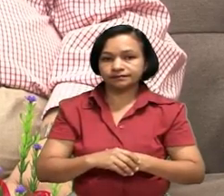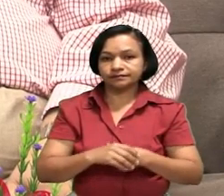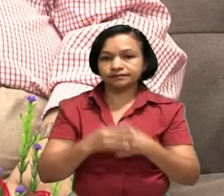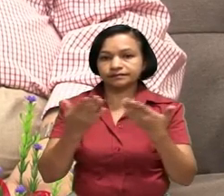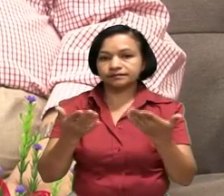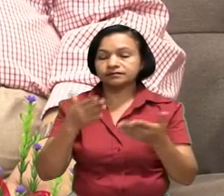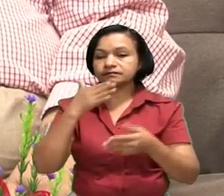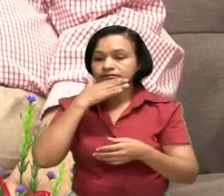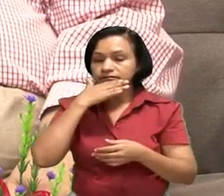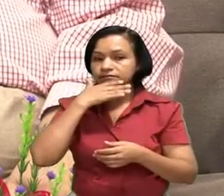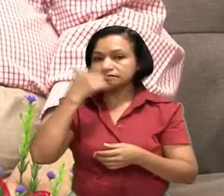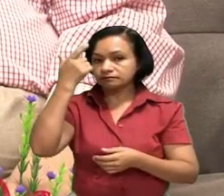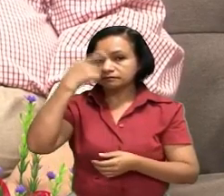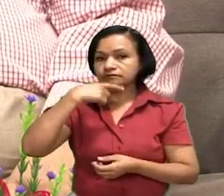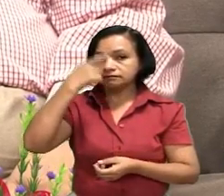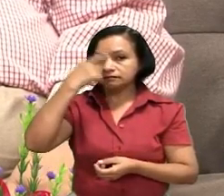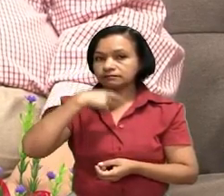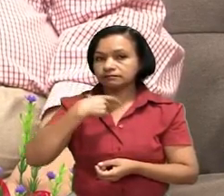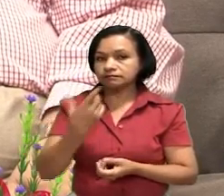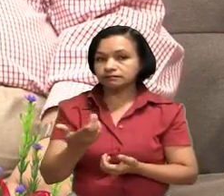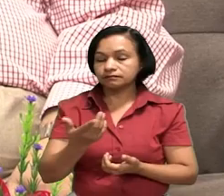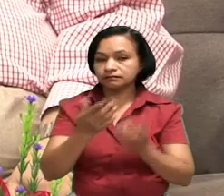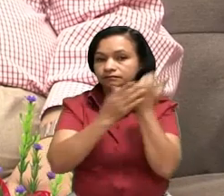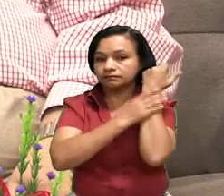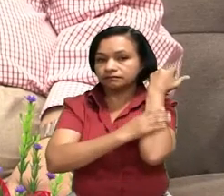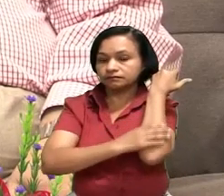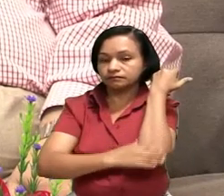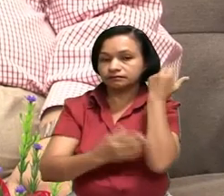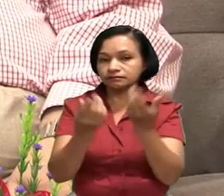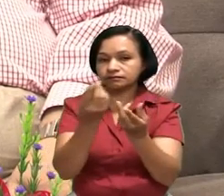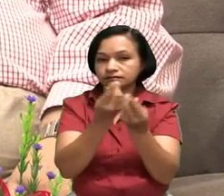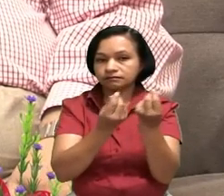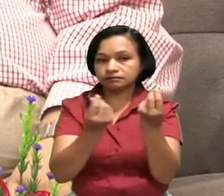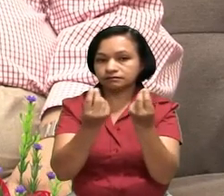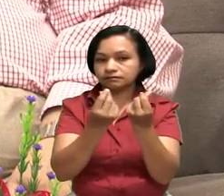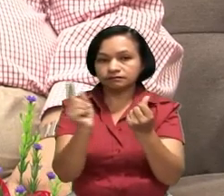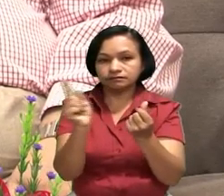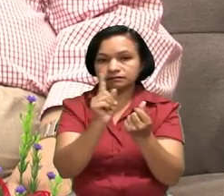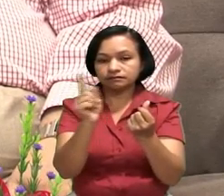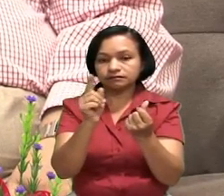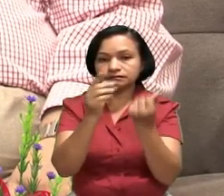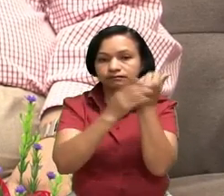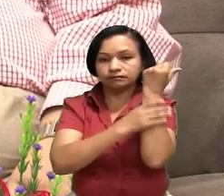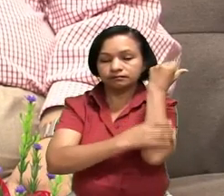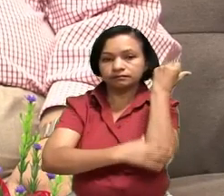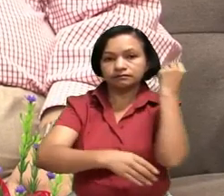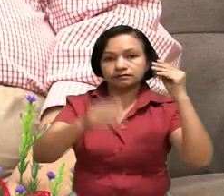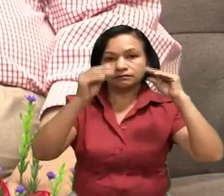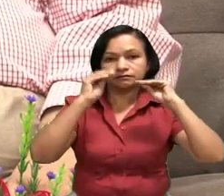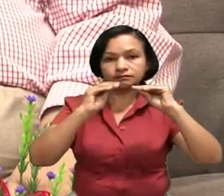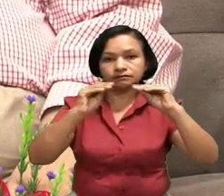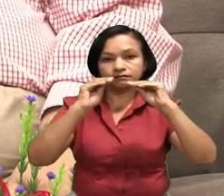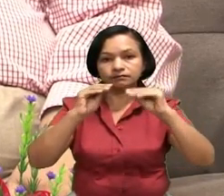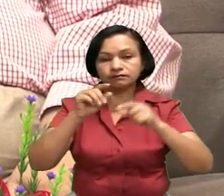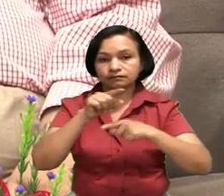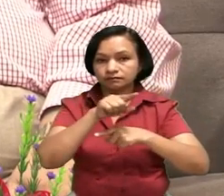sumamente seria porque no es una pobreza económica es una pobreza educacional ya multi mentí si vos